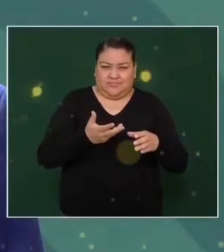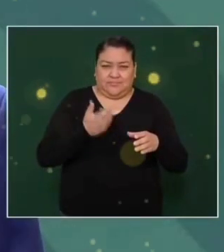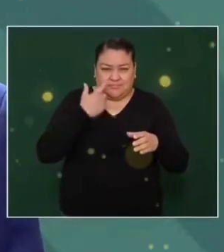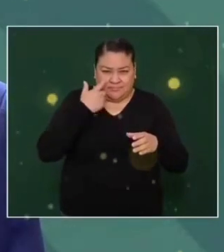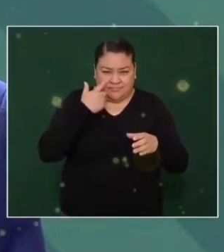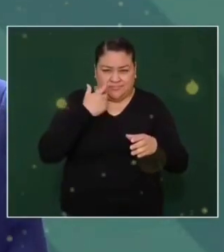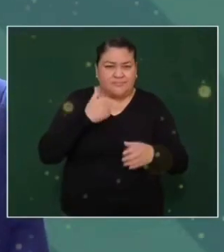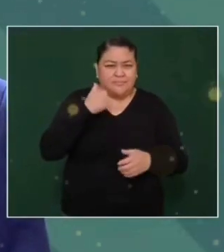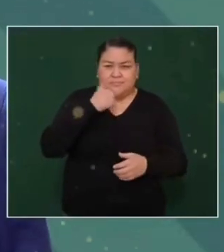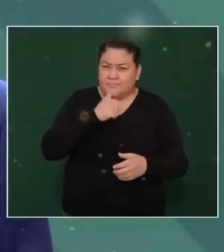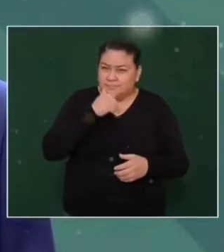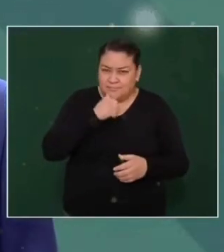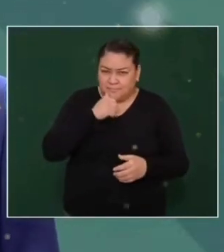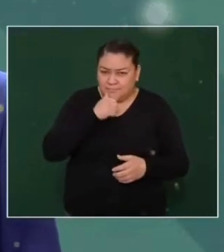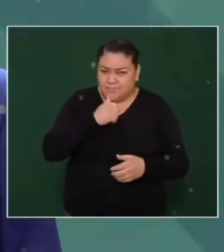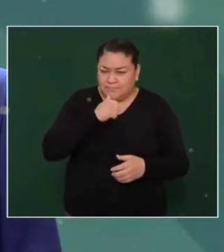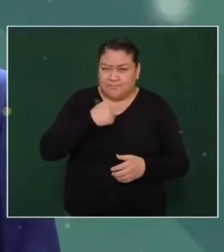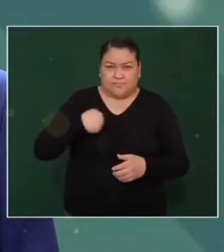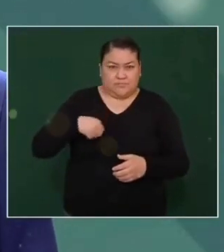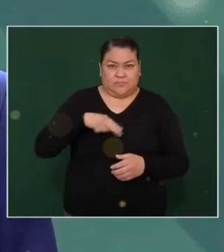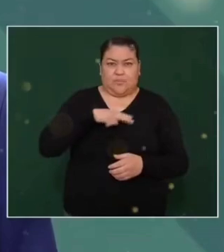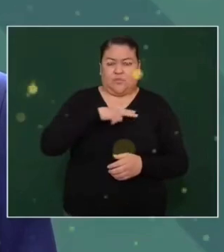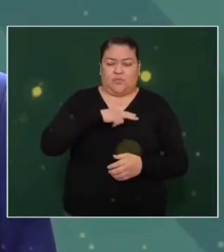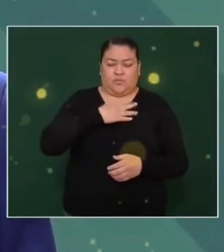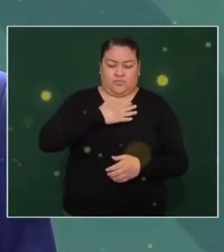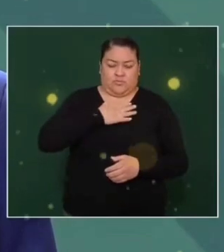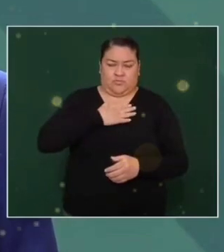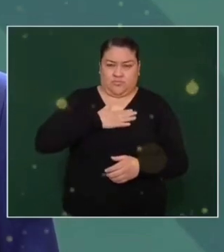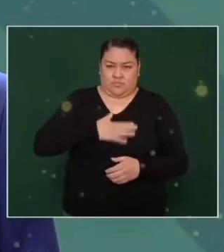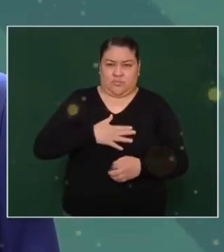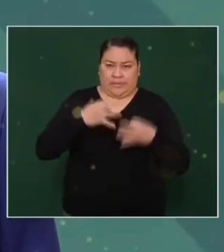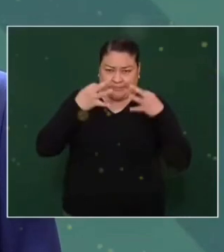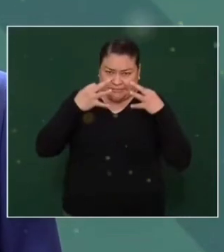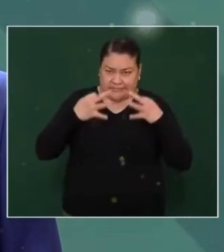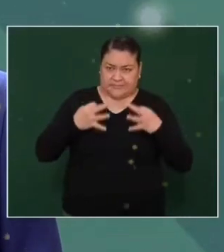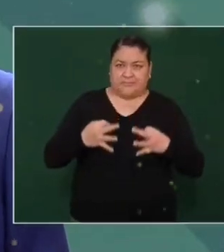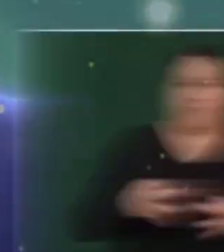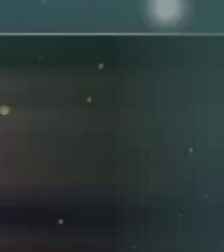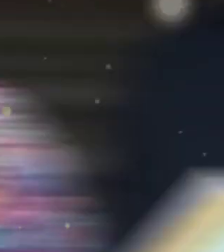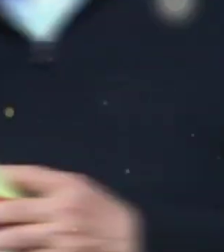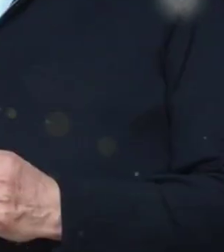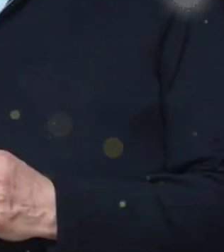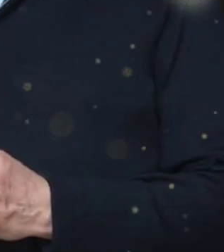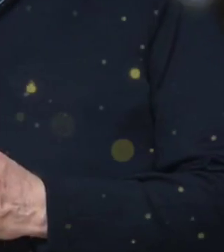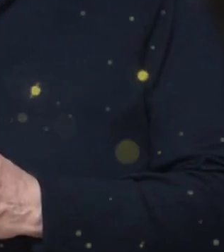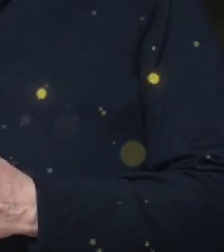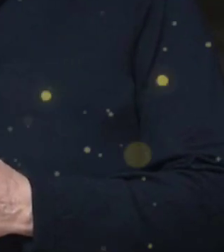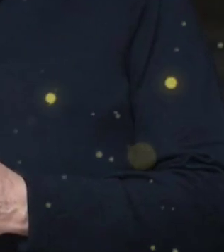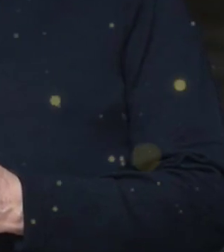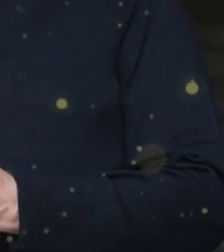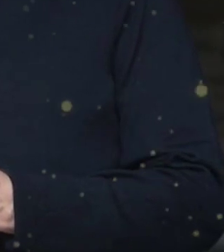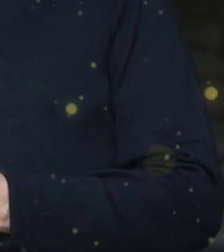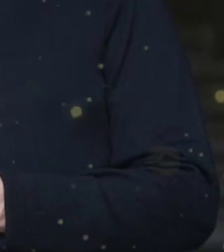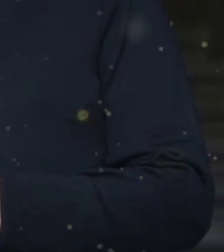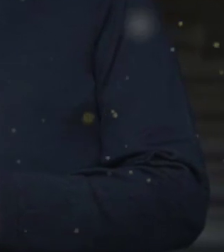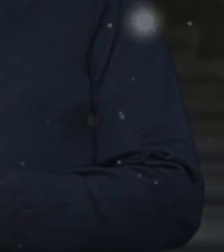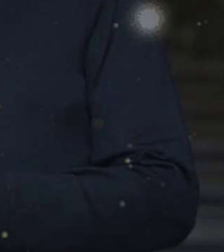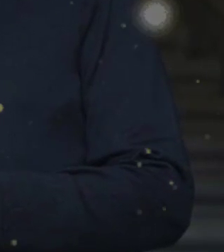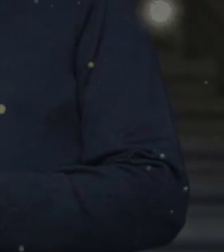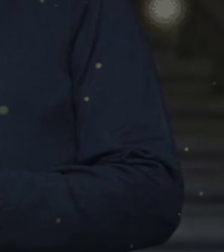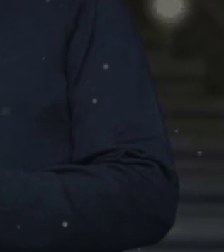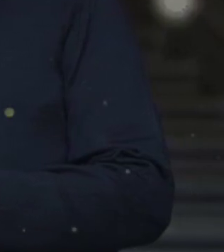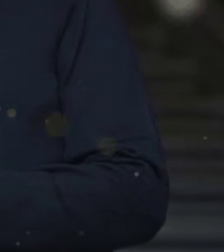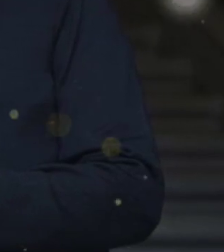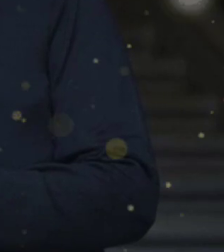mejor presidente, mejor político, ¿no? Como siempre voy a decir, muchos políticos tendrían que